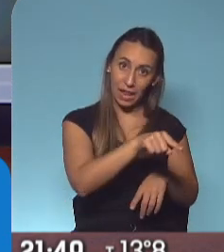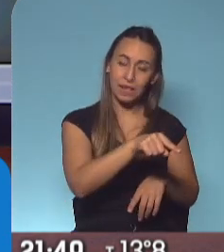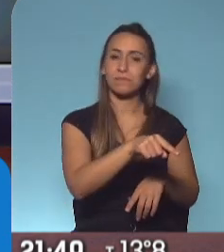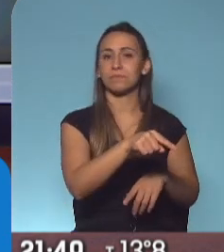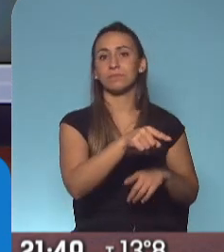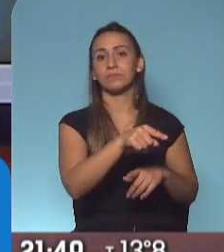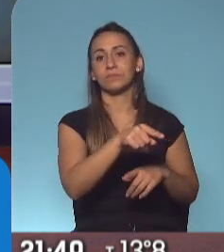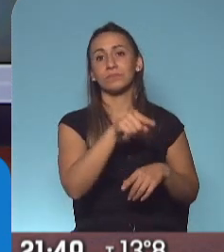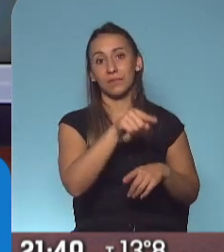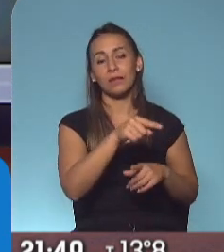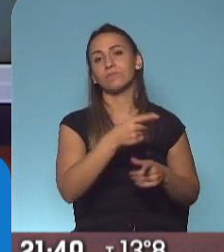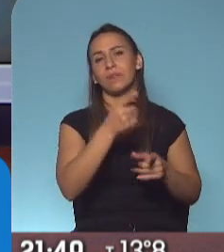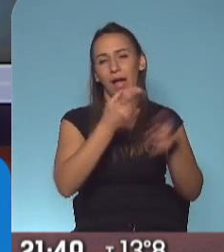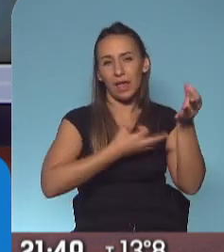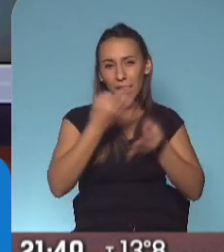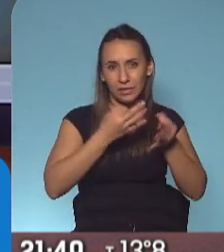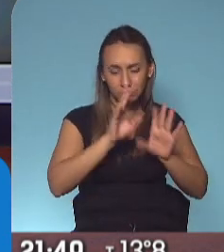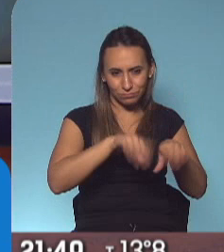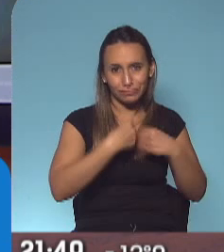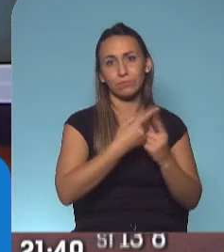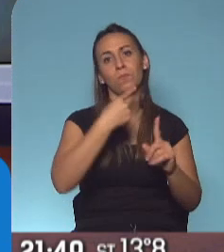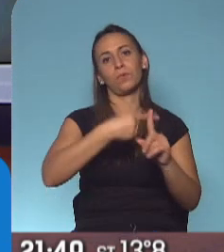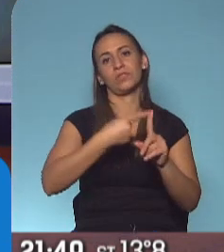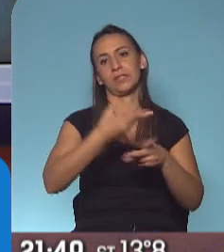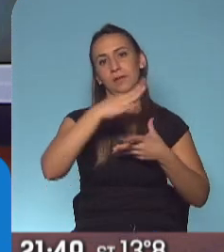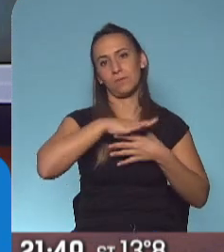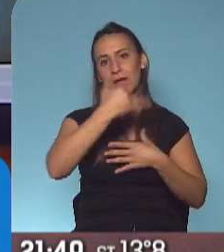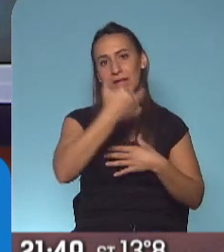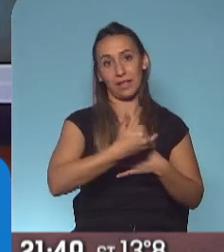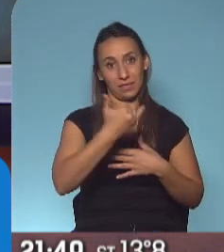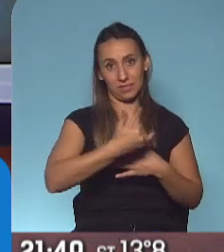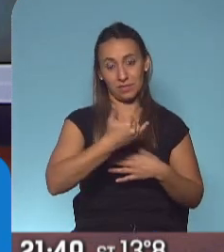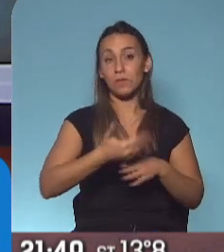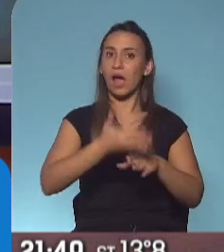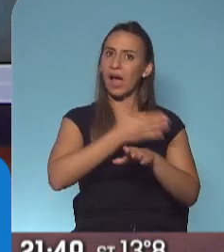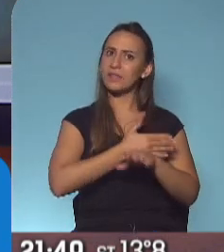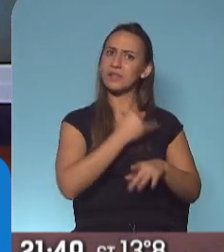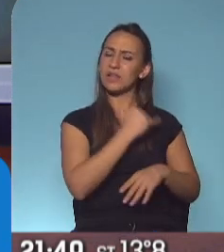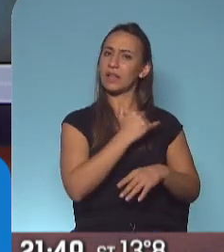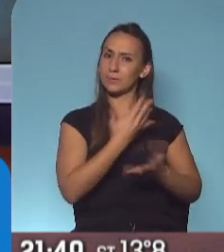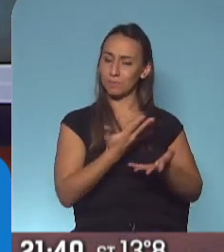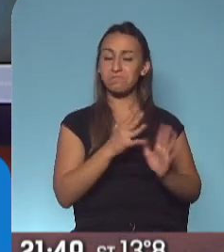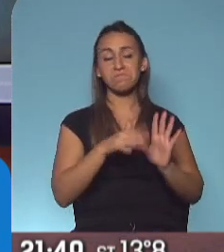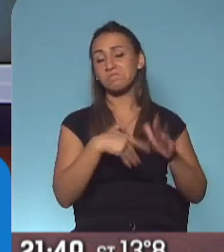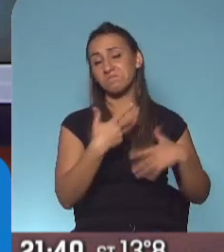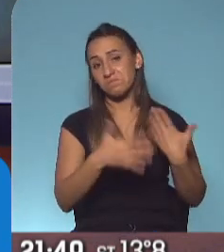dio positivo. Y al principio no tuve muy buena respuesta, hasta que de